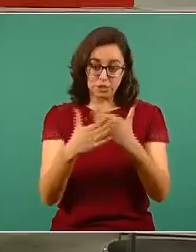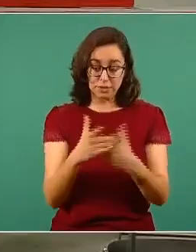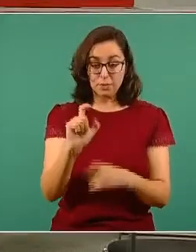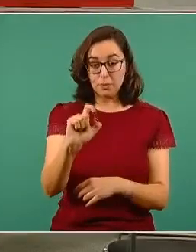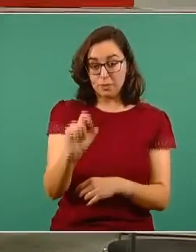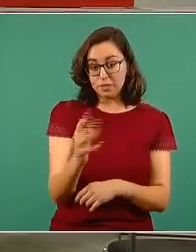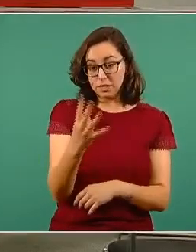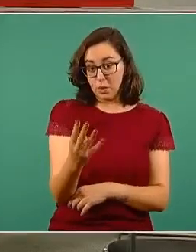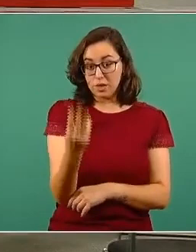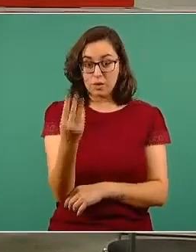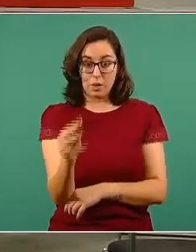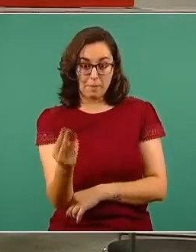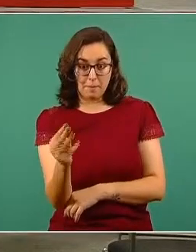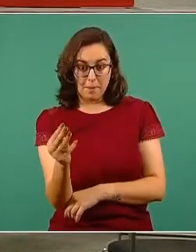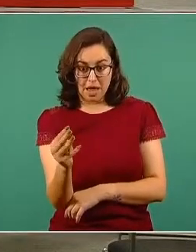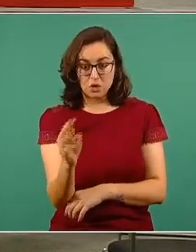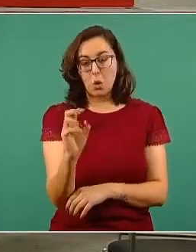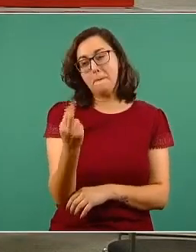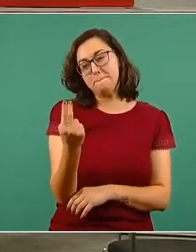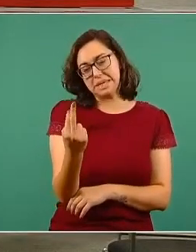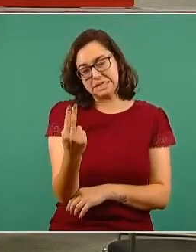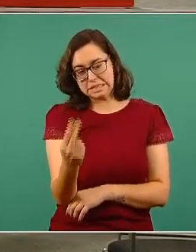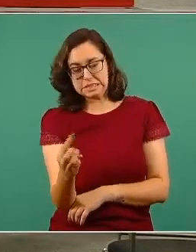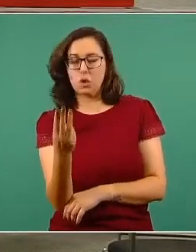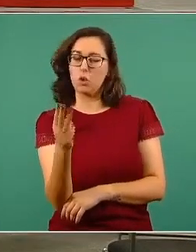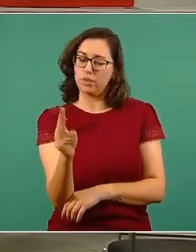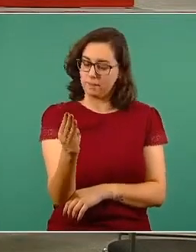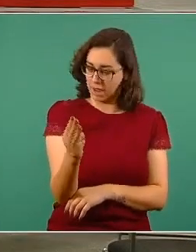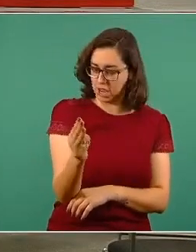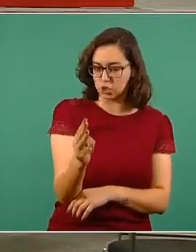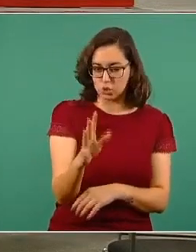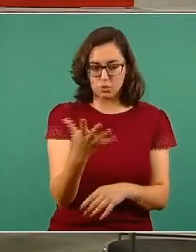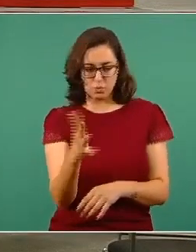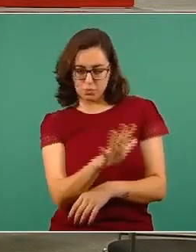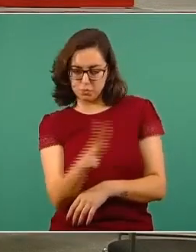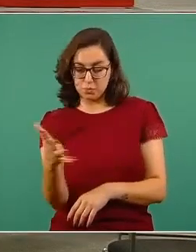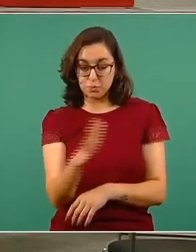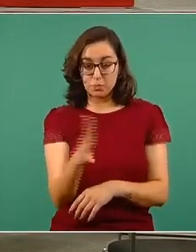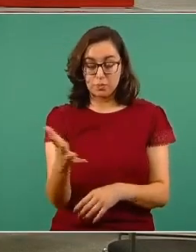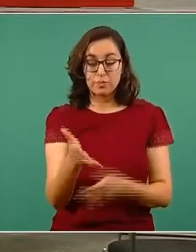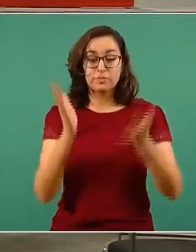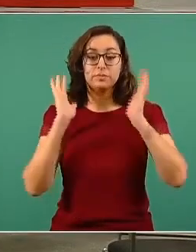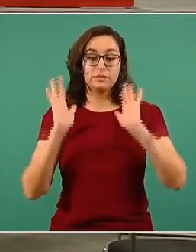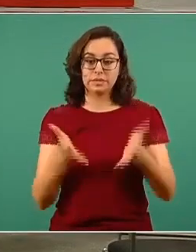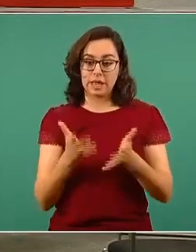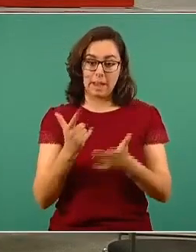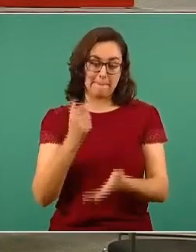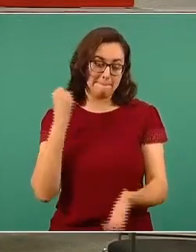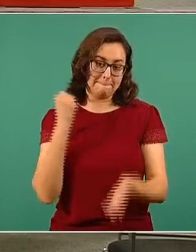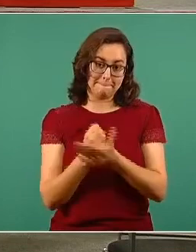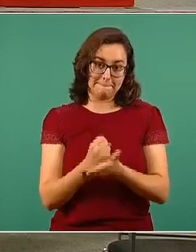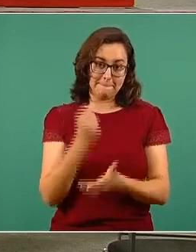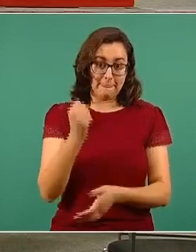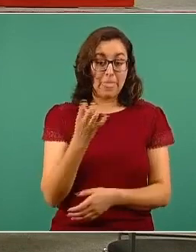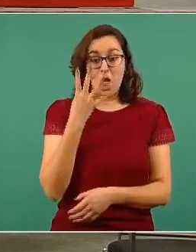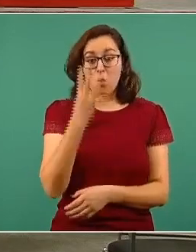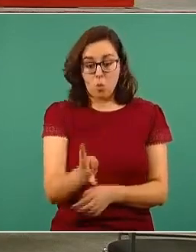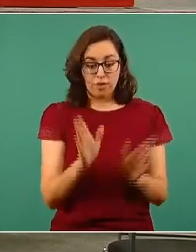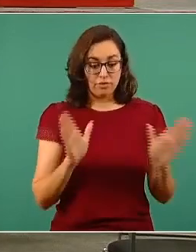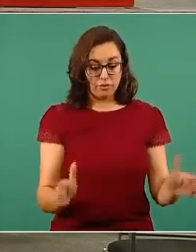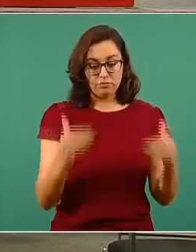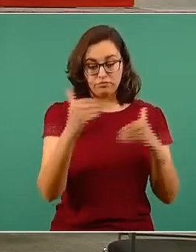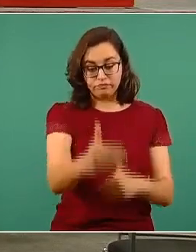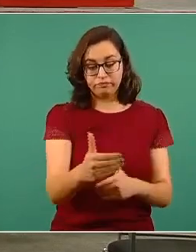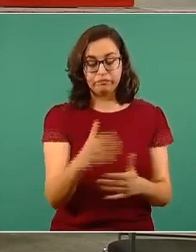de mayo o a más tardar el 25, tal como estaba planeado, se van a liberar 4 lotes de la